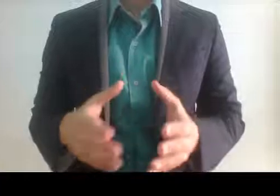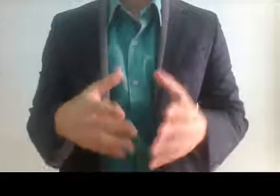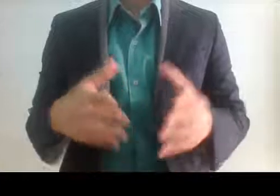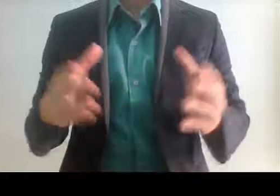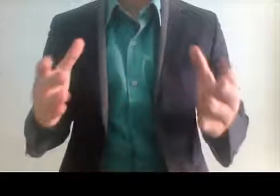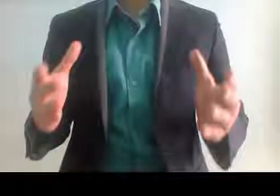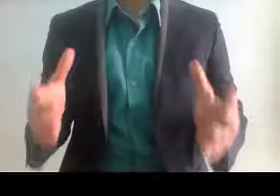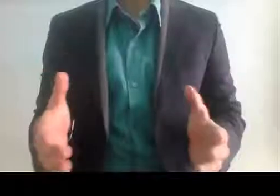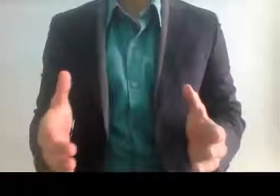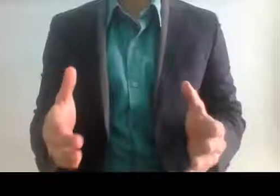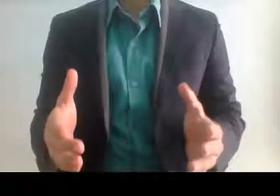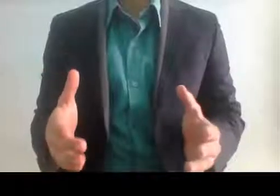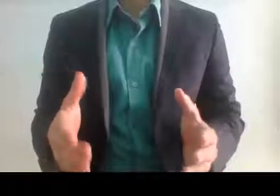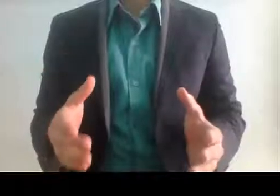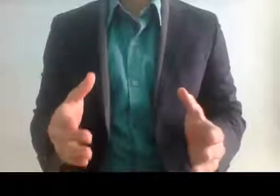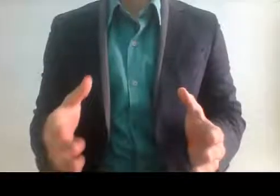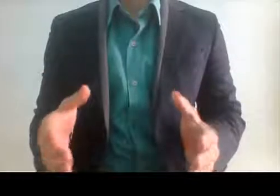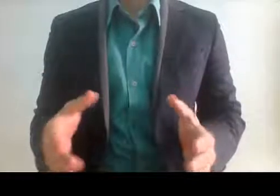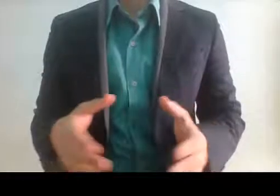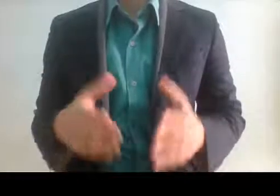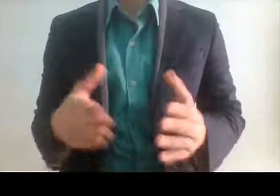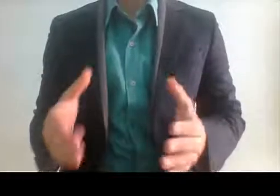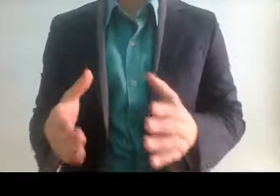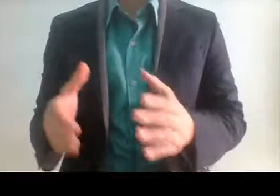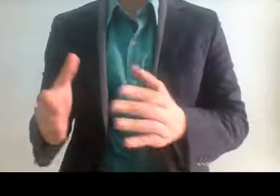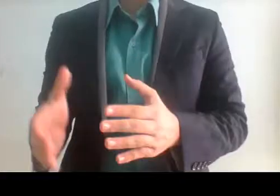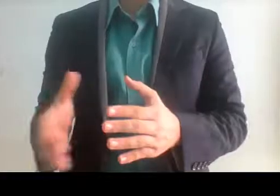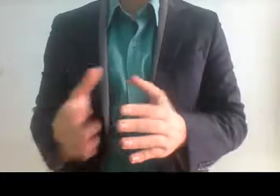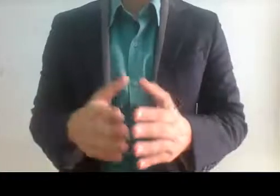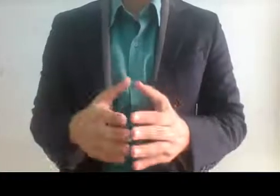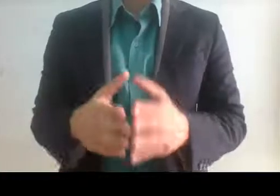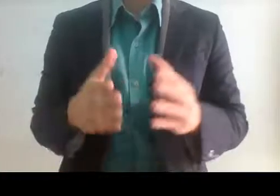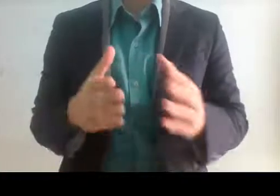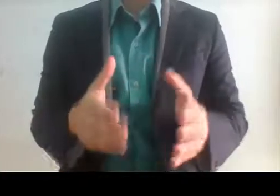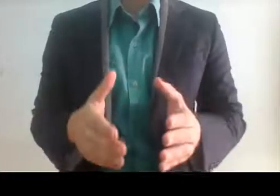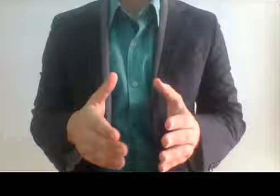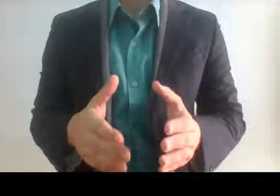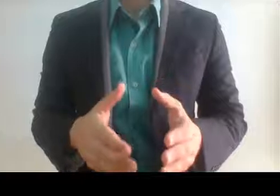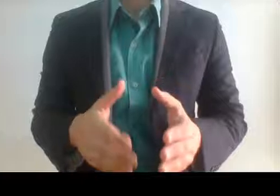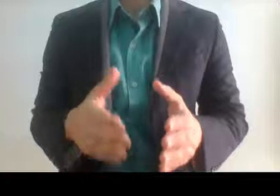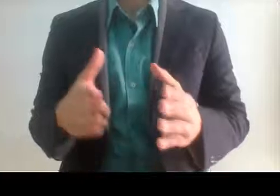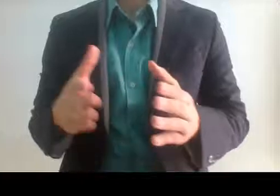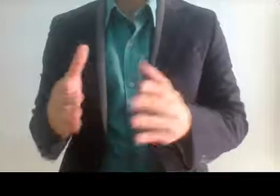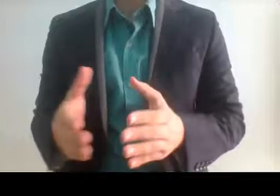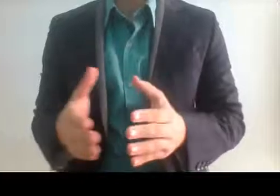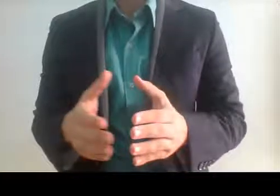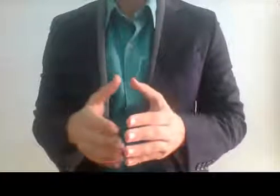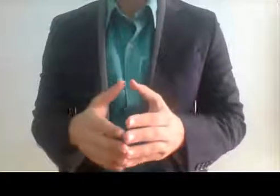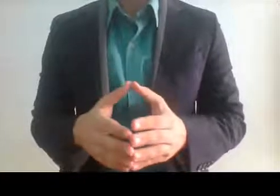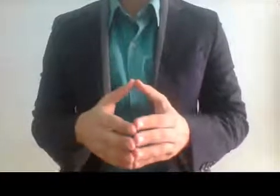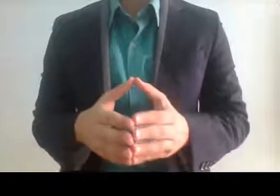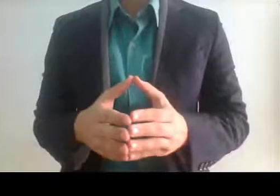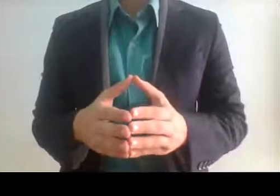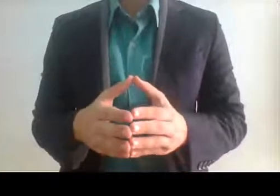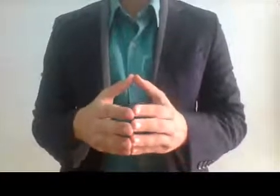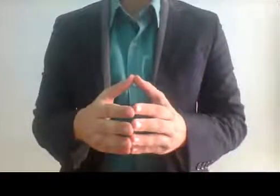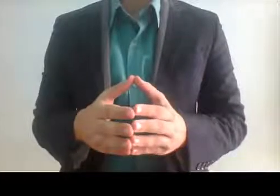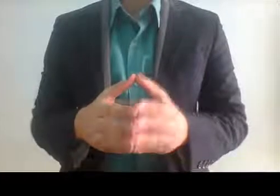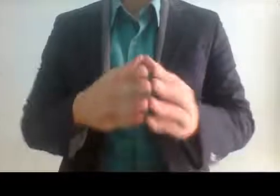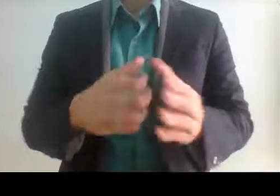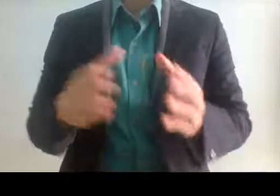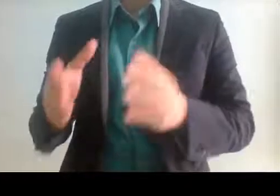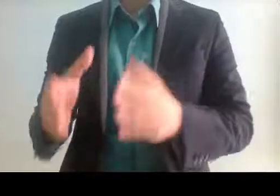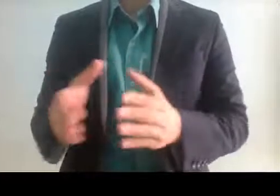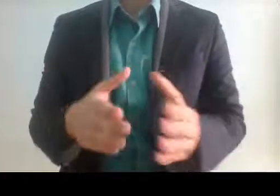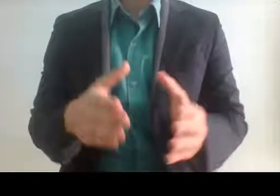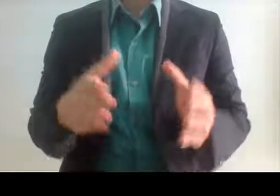lo cual es un decomiso bastante grande porque en el valor de mercado que tienen los Estados Unidos este tipo de sustancias, si se mandara en su totalidad, sería aproximadamente